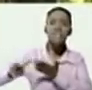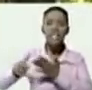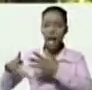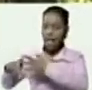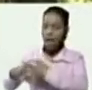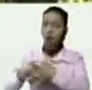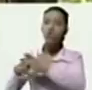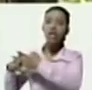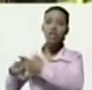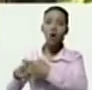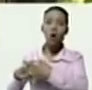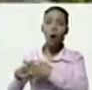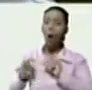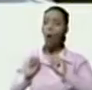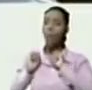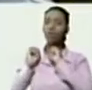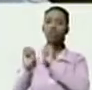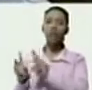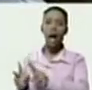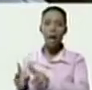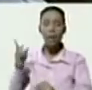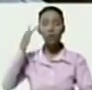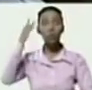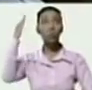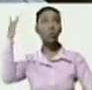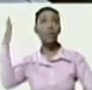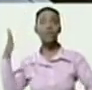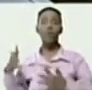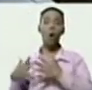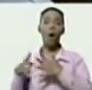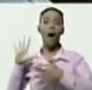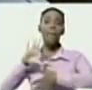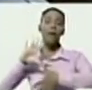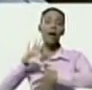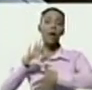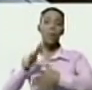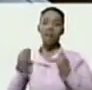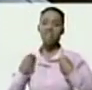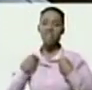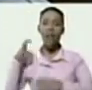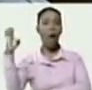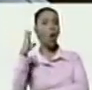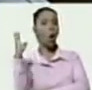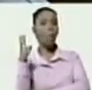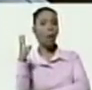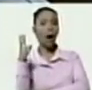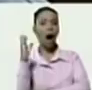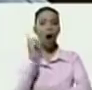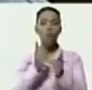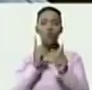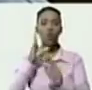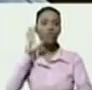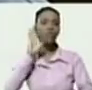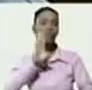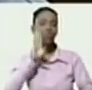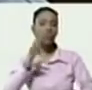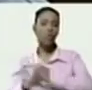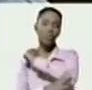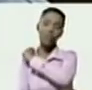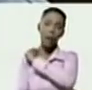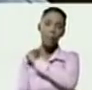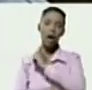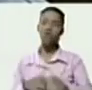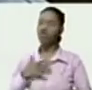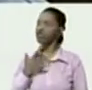Unidos, oportunidades para el sueño americano, para vivir en Europa. Los mercenarios no sienten la